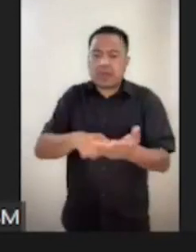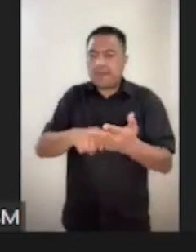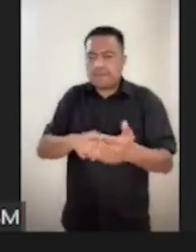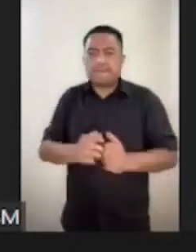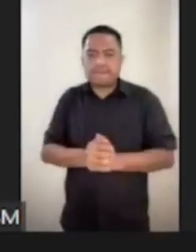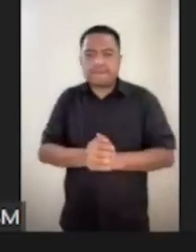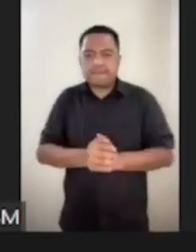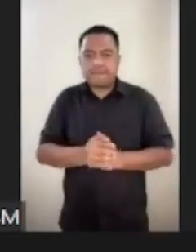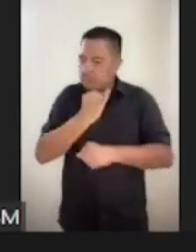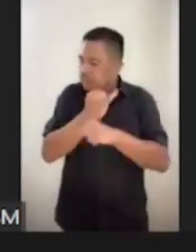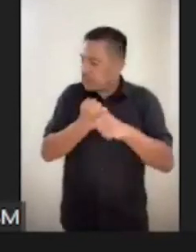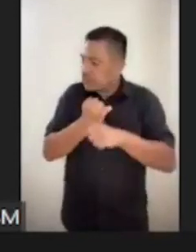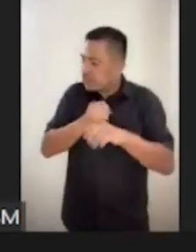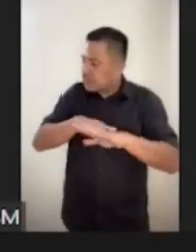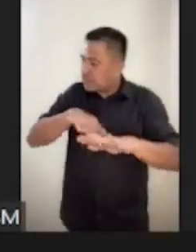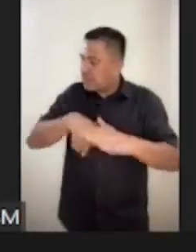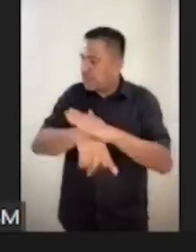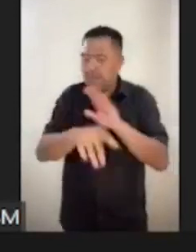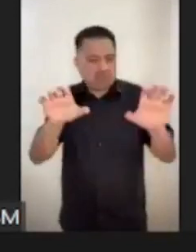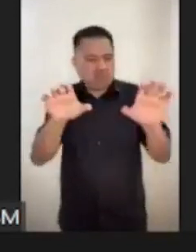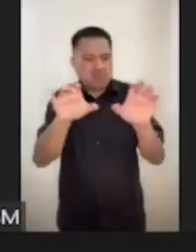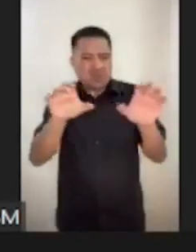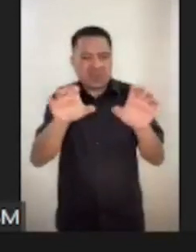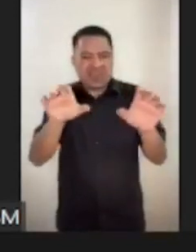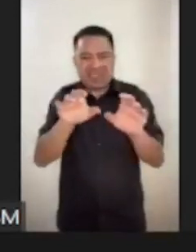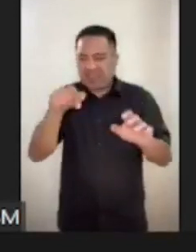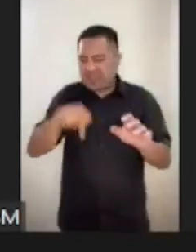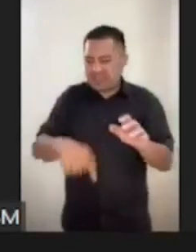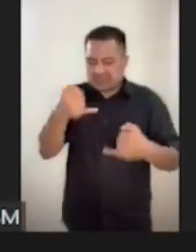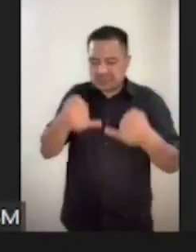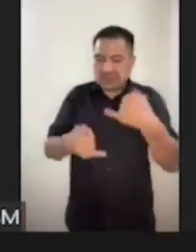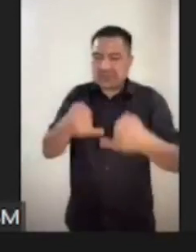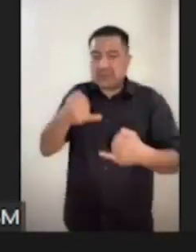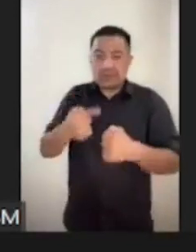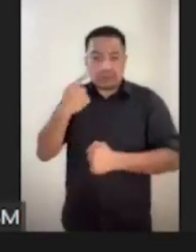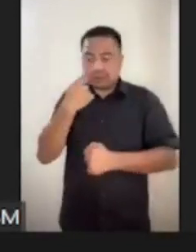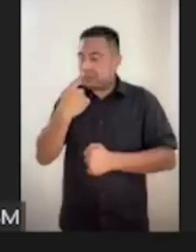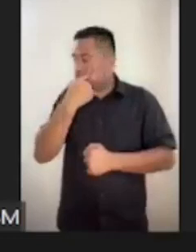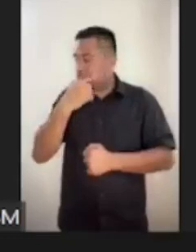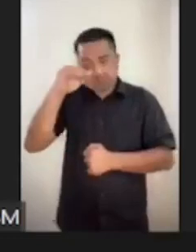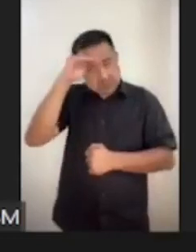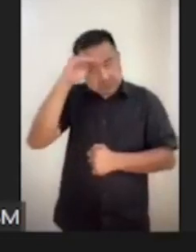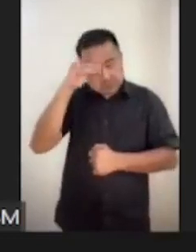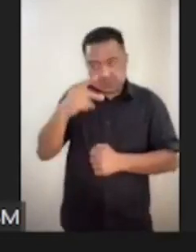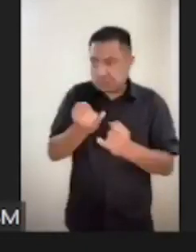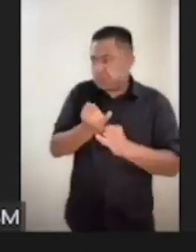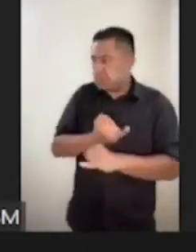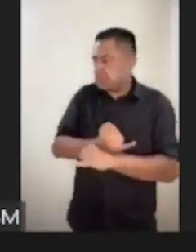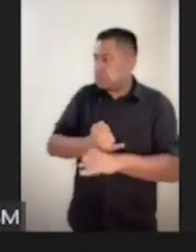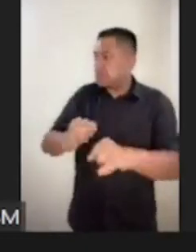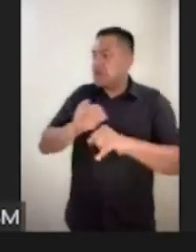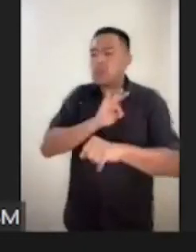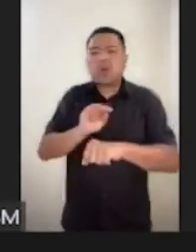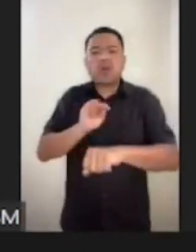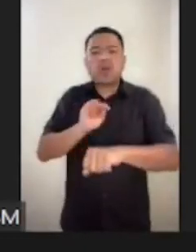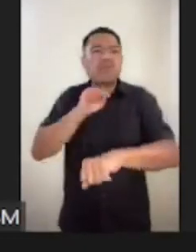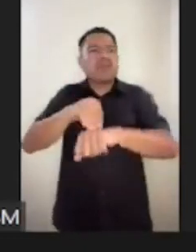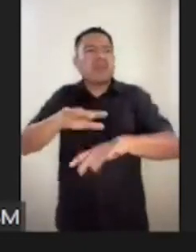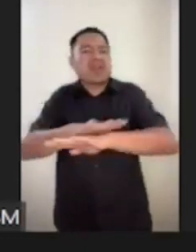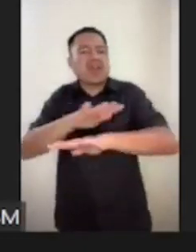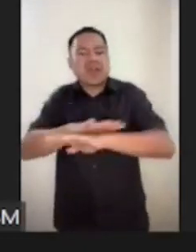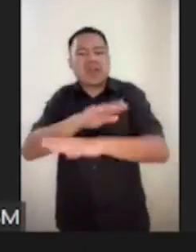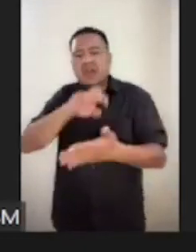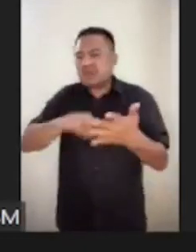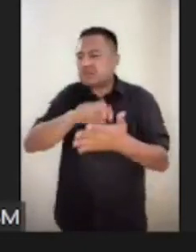Ahora bien, del análisis de las constancias de los autos, este Tribunal Electoral considera que con independencia que pudiera actualizarse alguna otra causal de